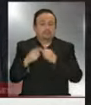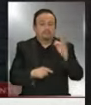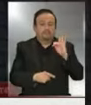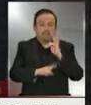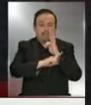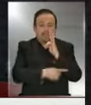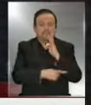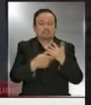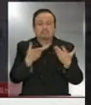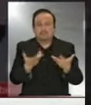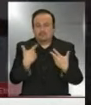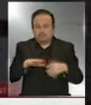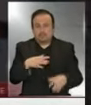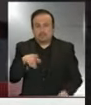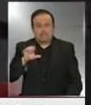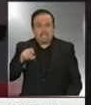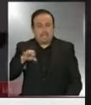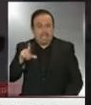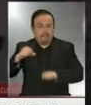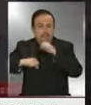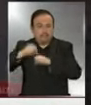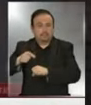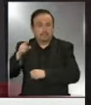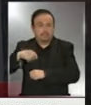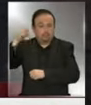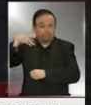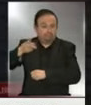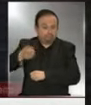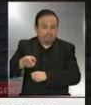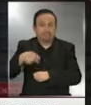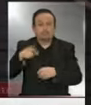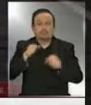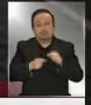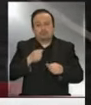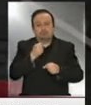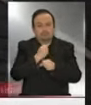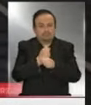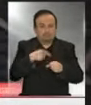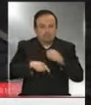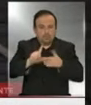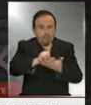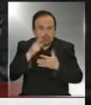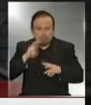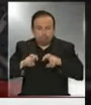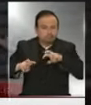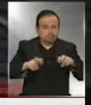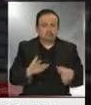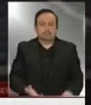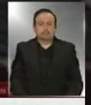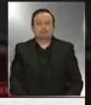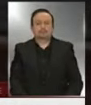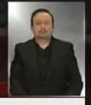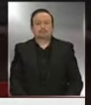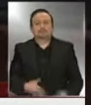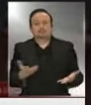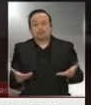fiscal, como bien señale la compañía de Nel, que venga a cortar la electricidad y así poder trabajar el sitio del suceso. Bueno, Soledad,